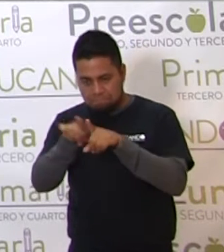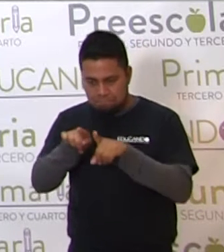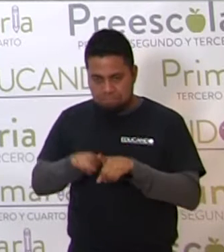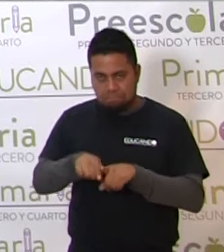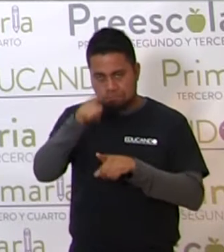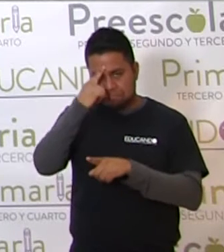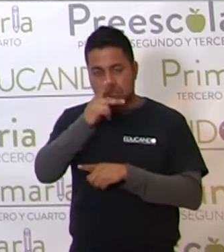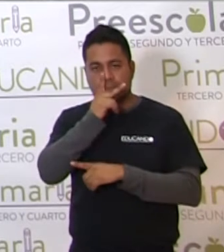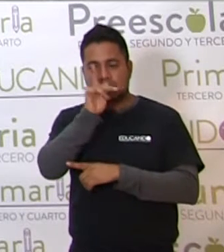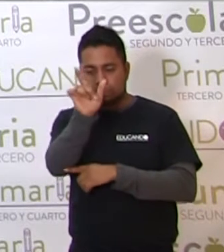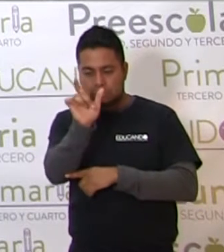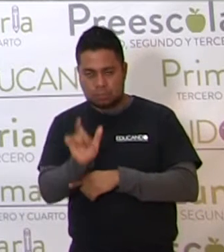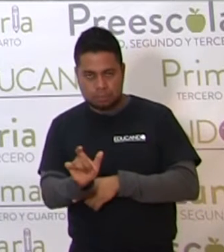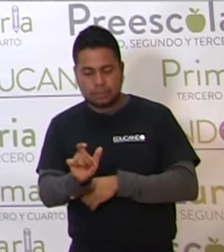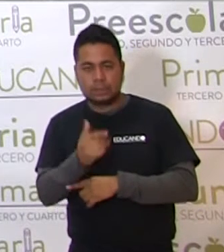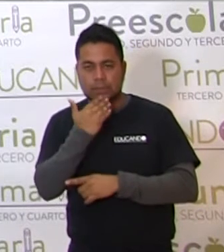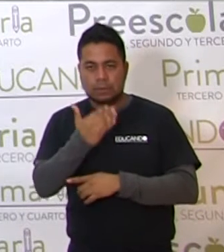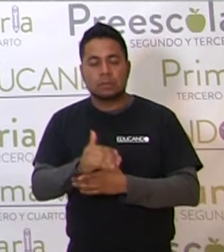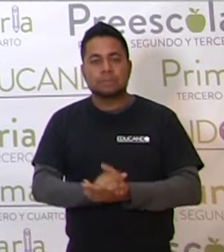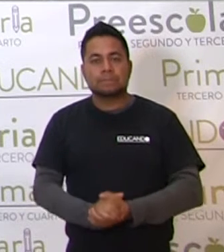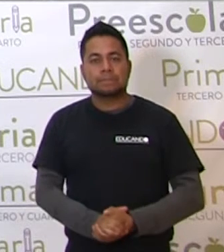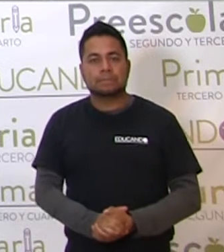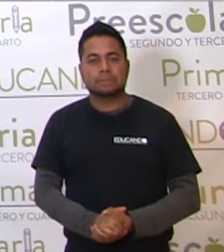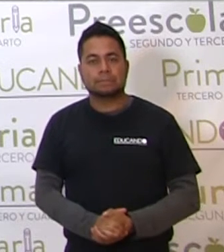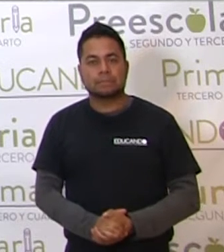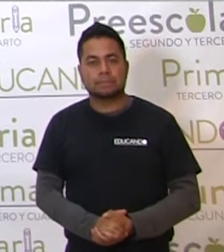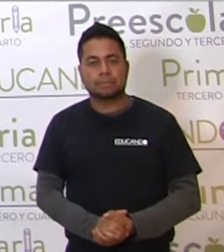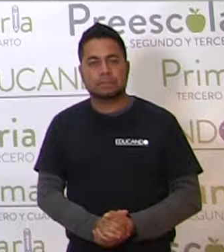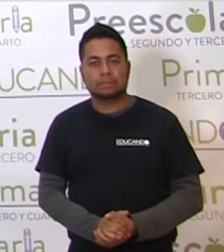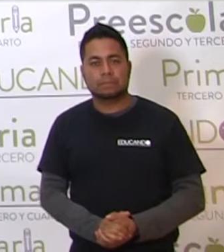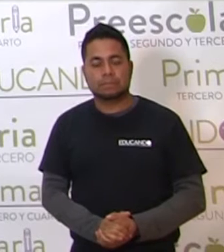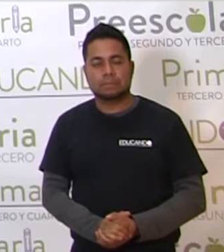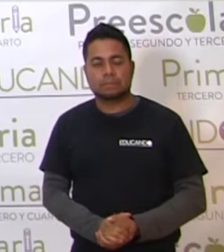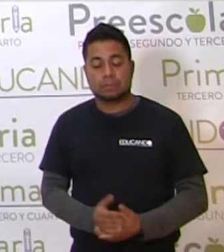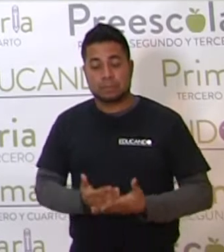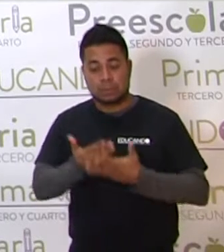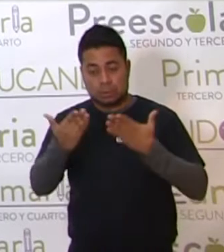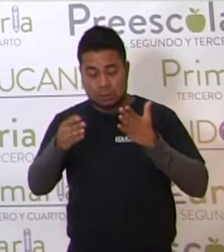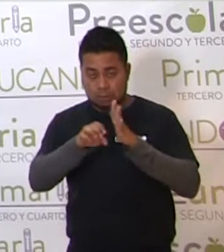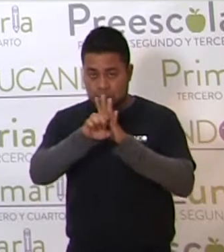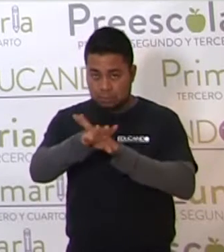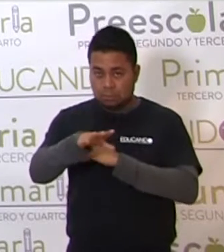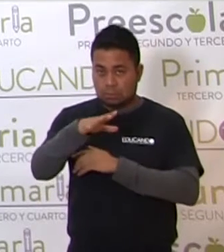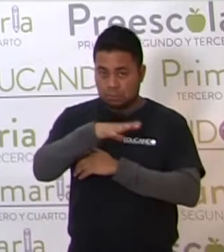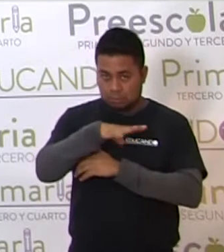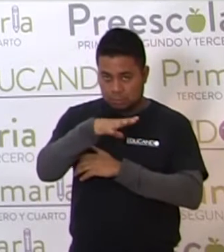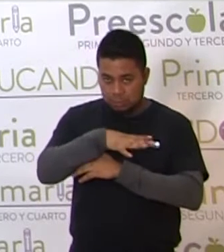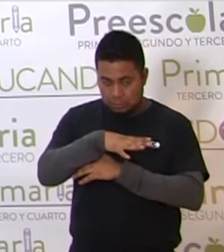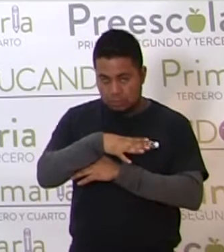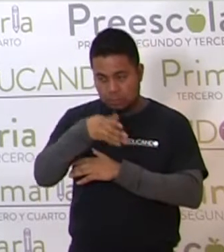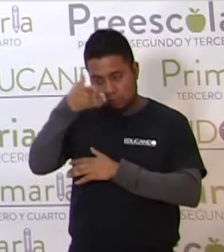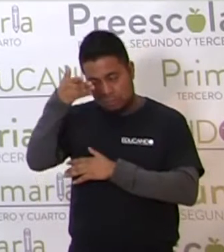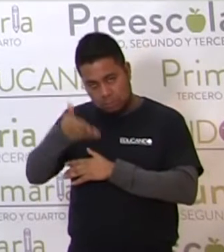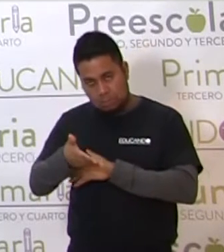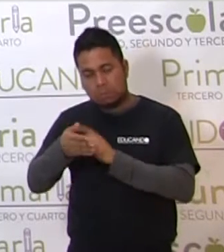dos palabras bien Ahora cuando tenemos por